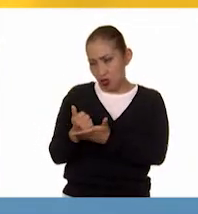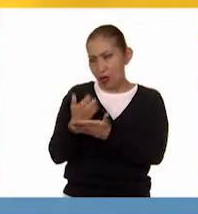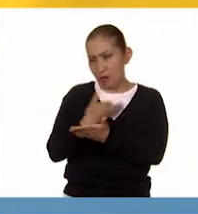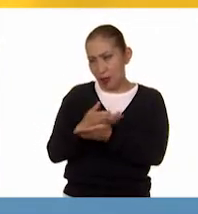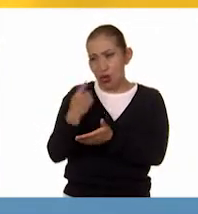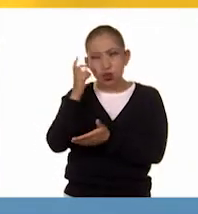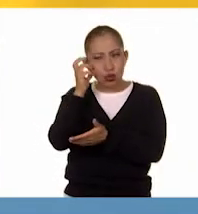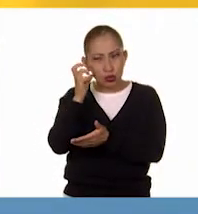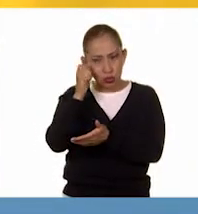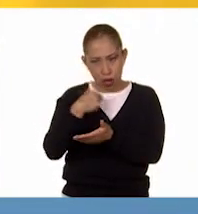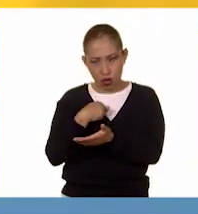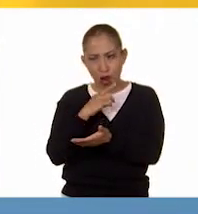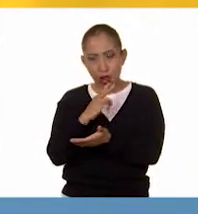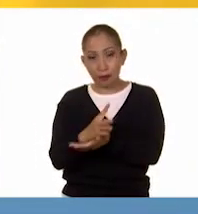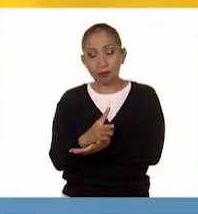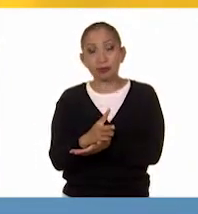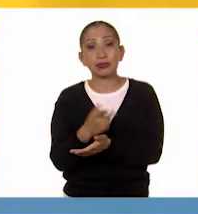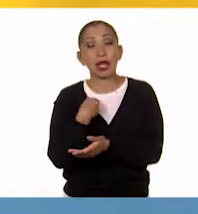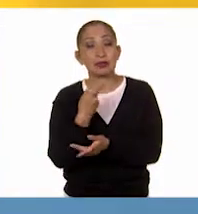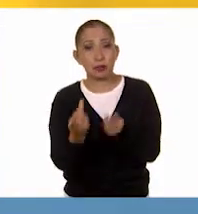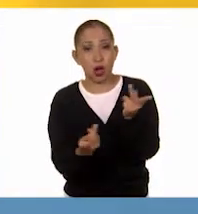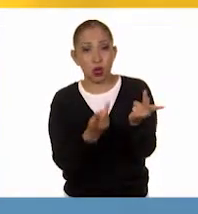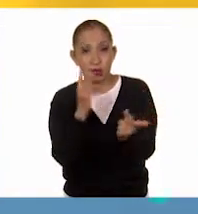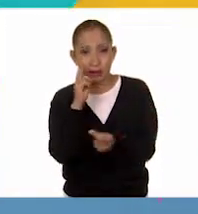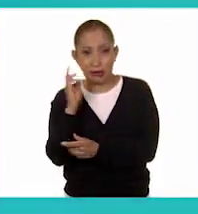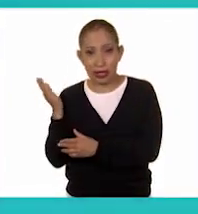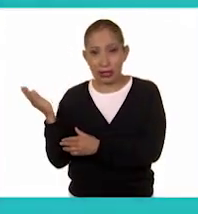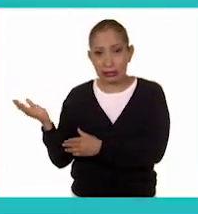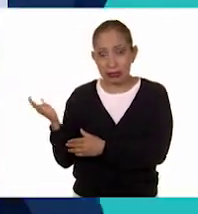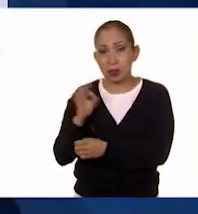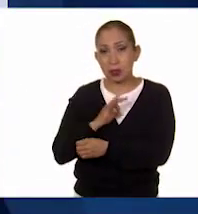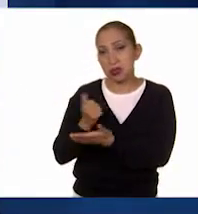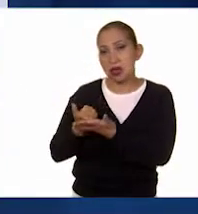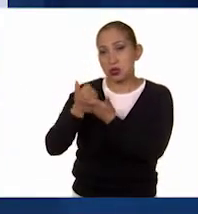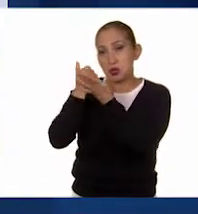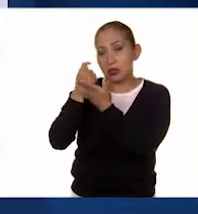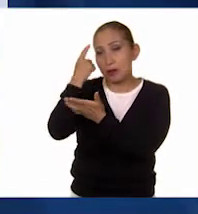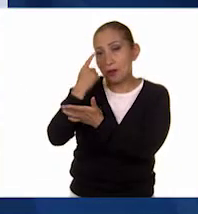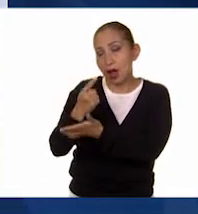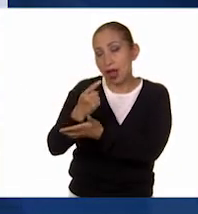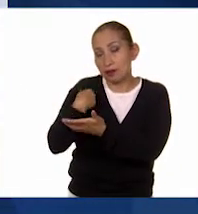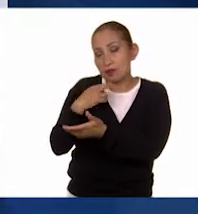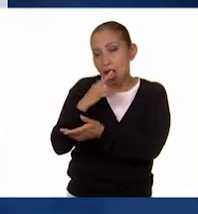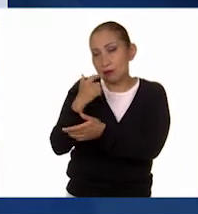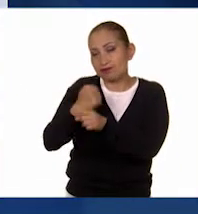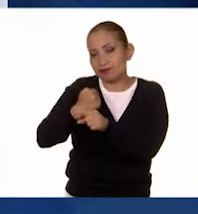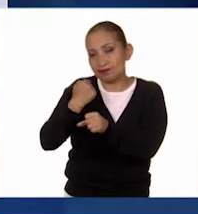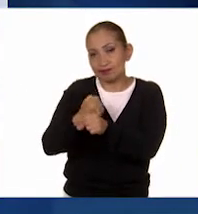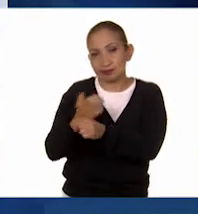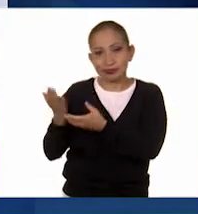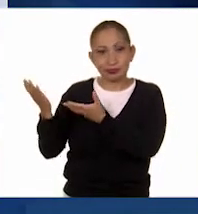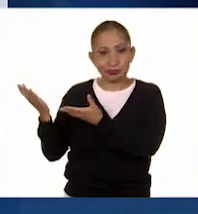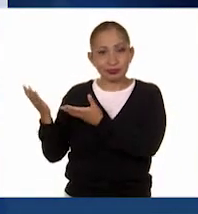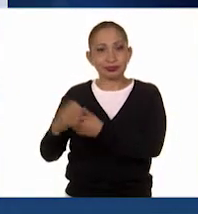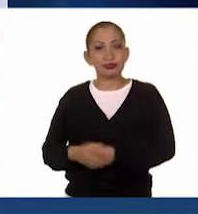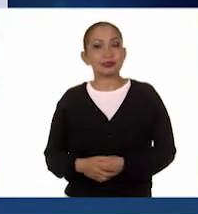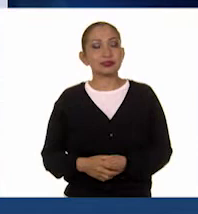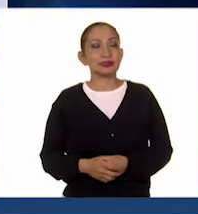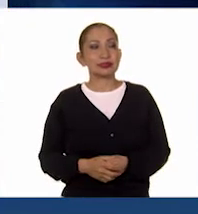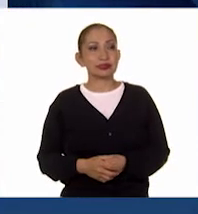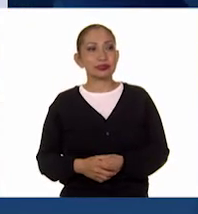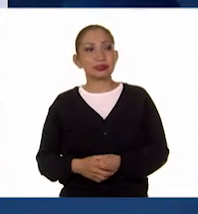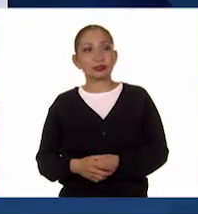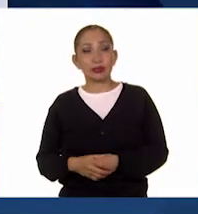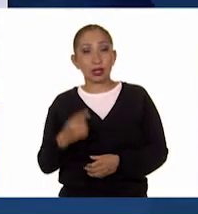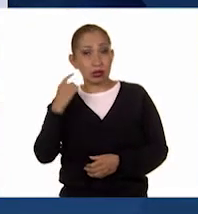ayude a evaluarse. Las preguntas que aparecen en pantalla pueden servirles como referencia. Y ahí las tienen. ¿La entonación